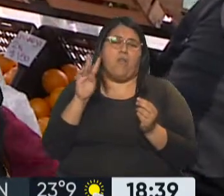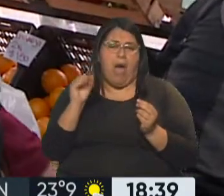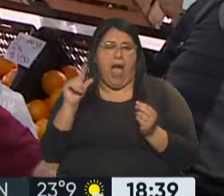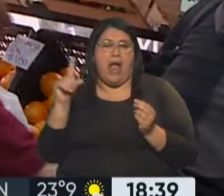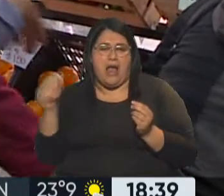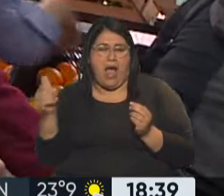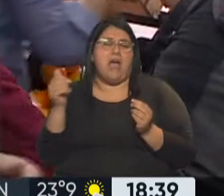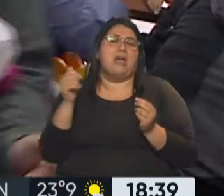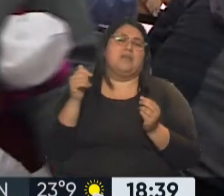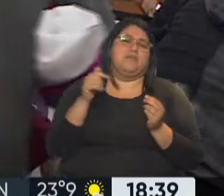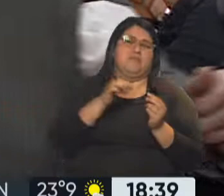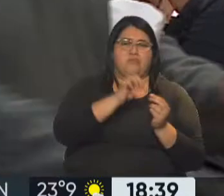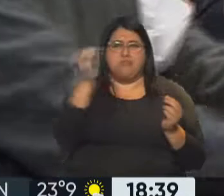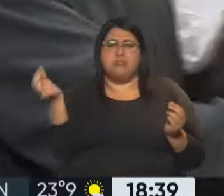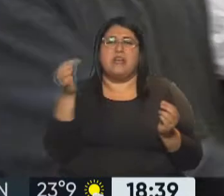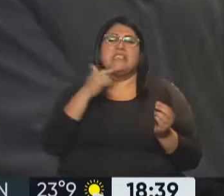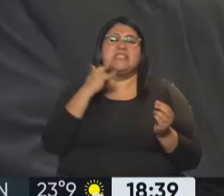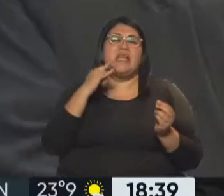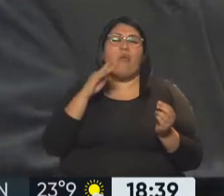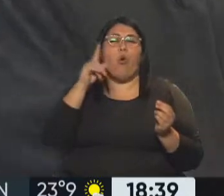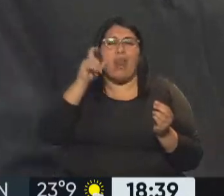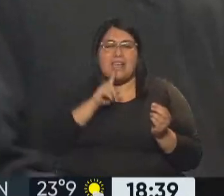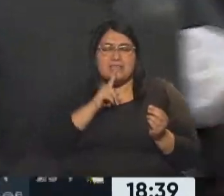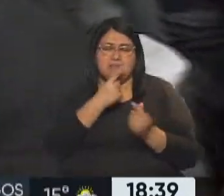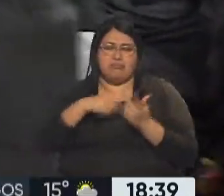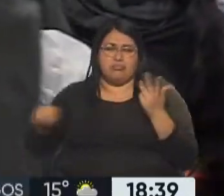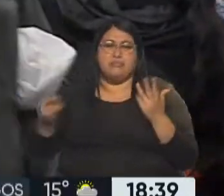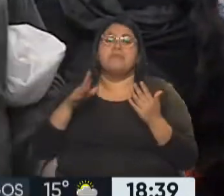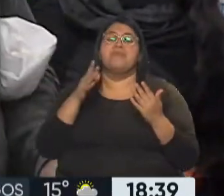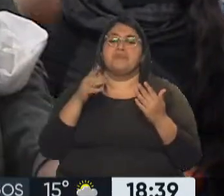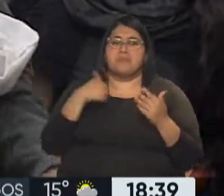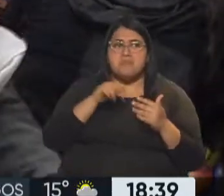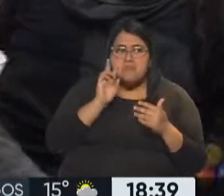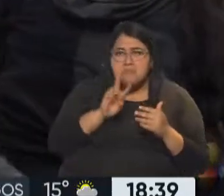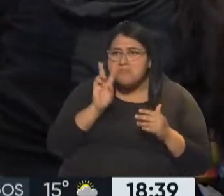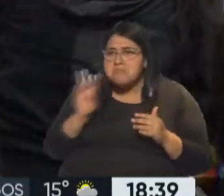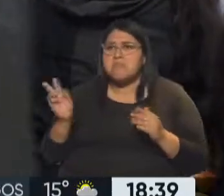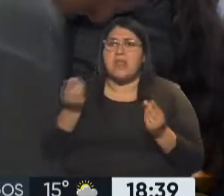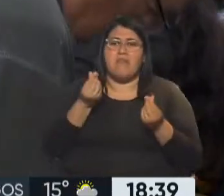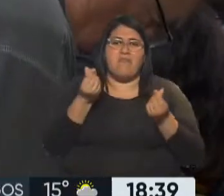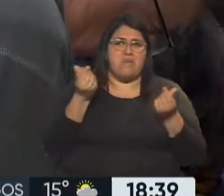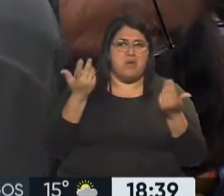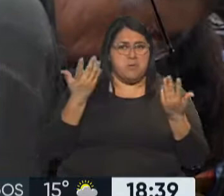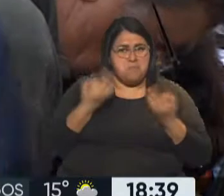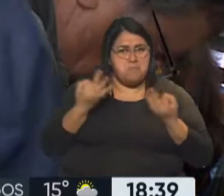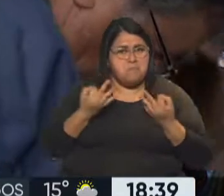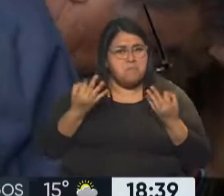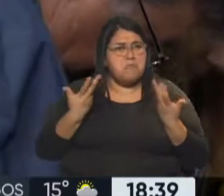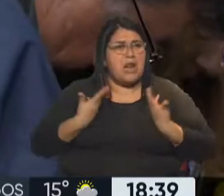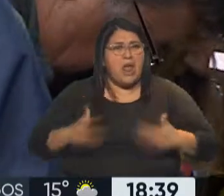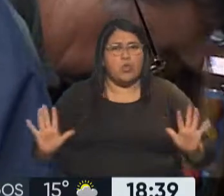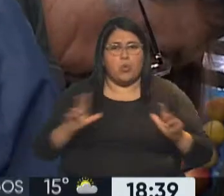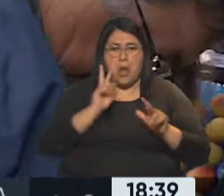veo en lo que puedo bastante bien, parece muy fresca, de quinta me da la impresión, distinta a lo que